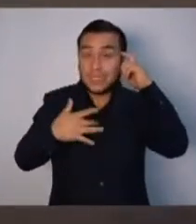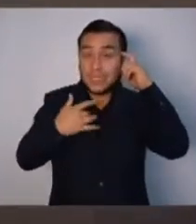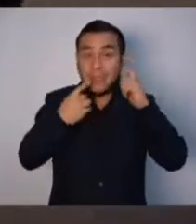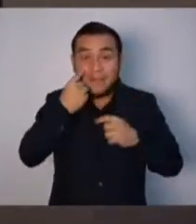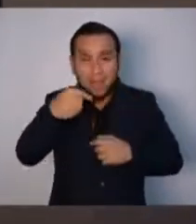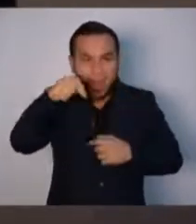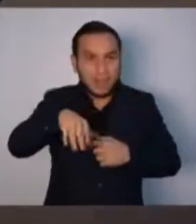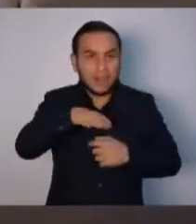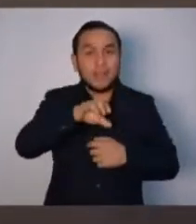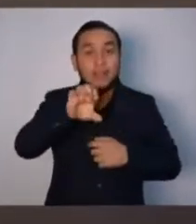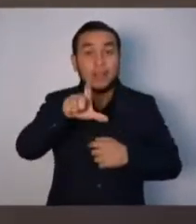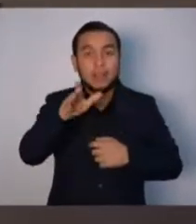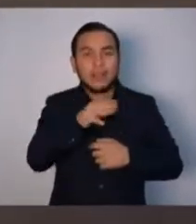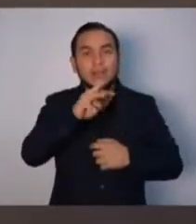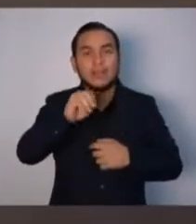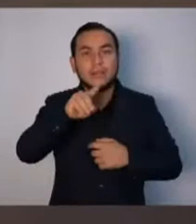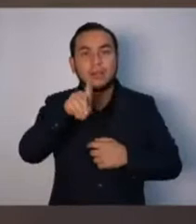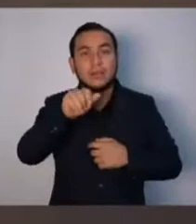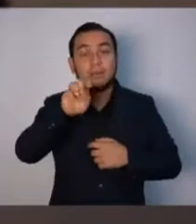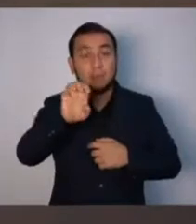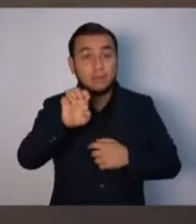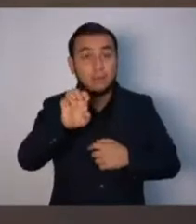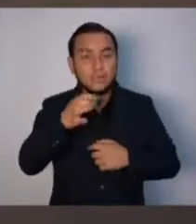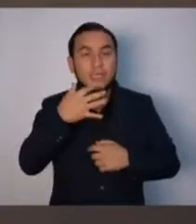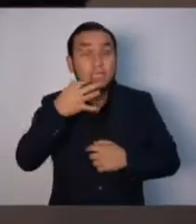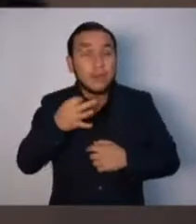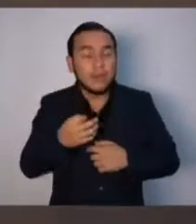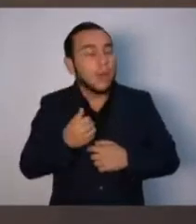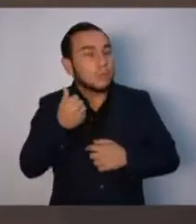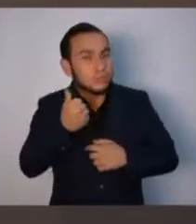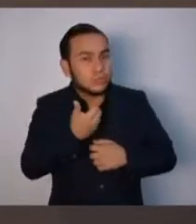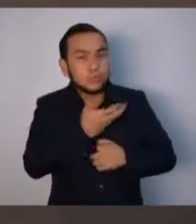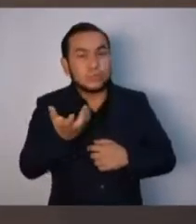ambos hoteles los niños se están usando mascarillas y ojos no en el evento allá afuera